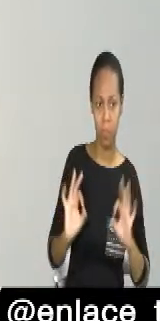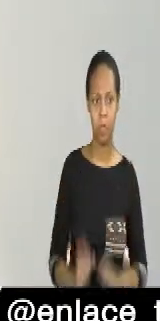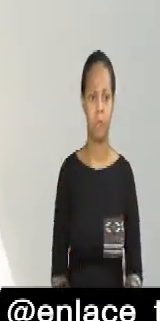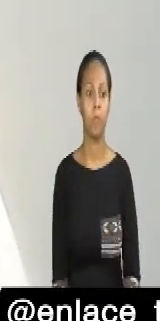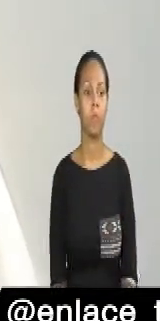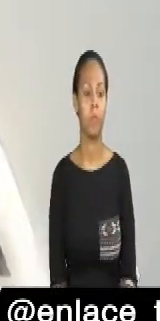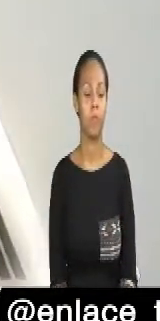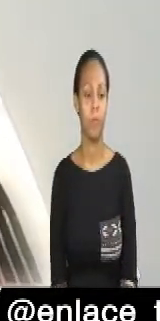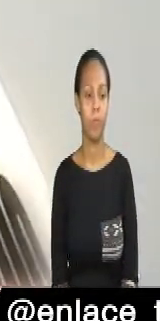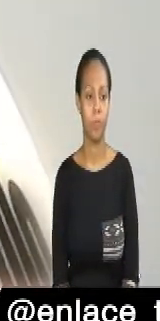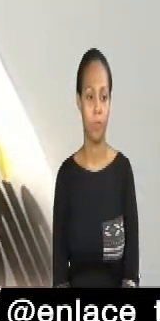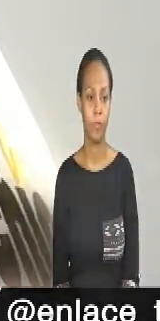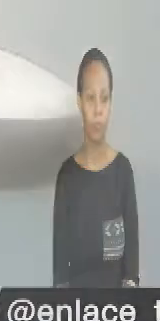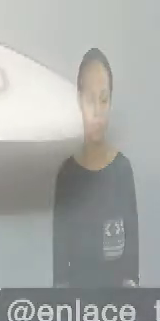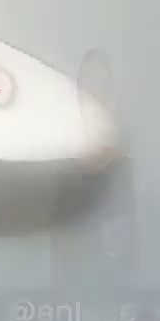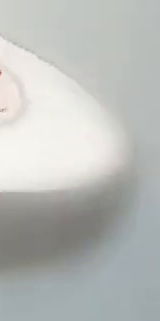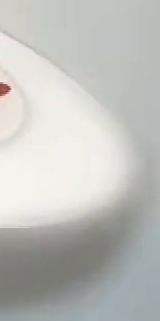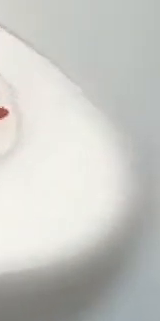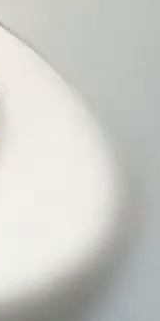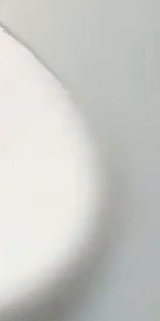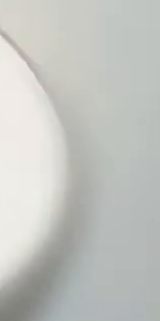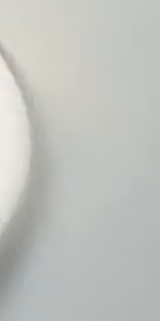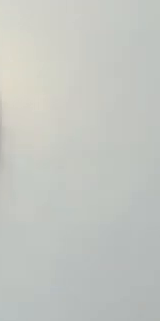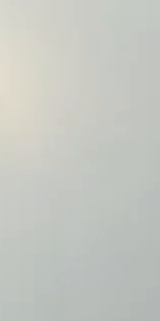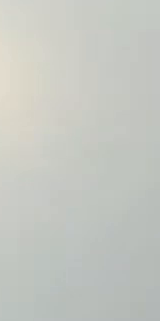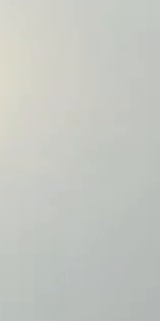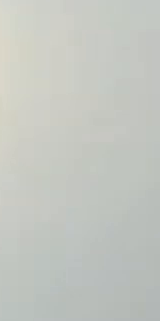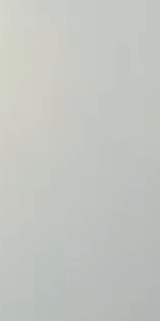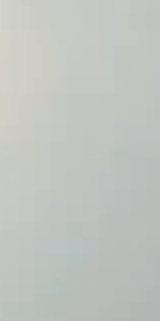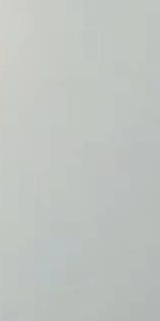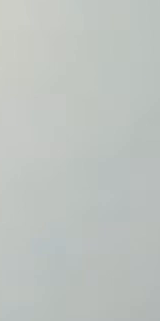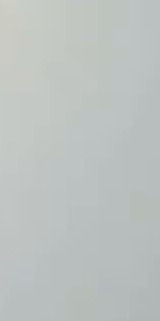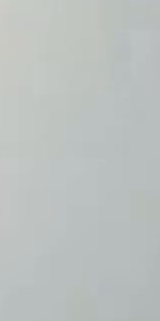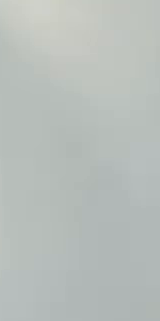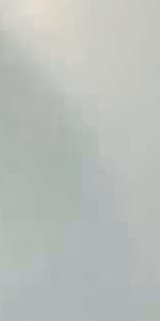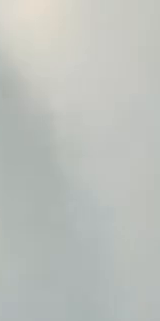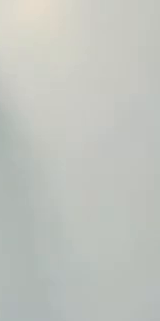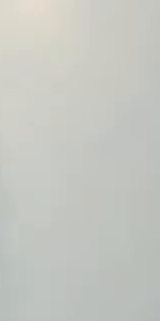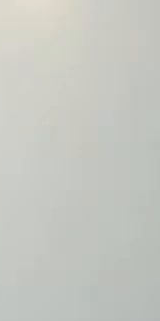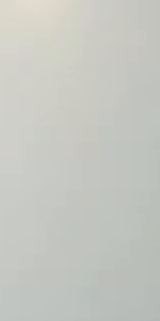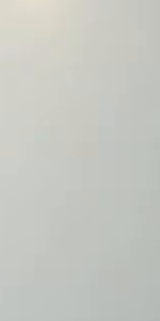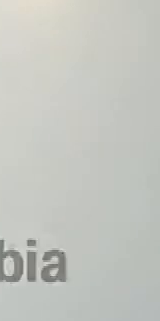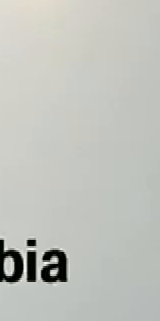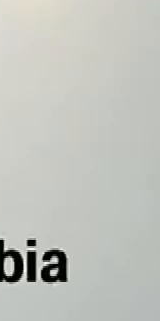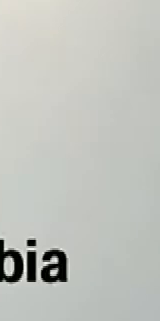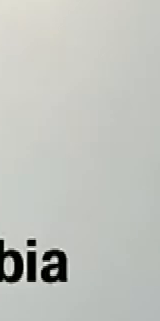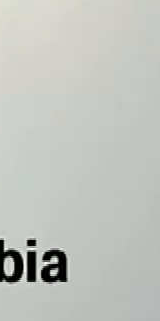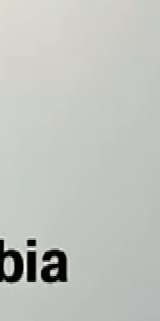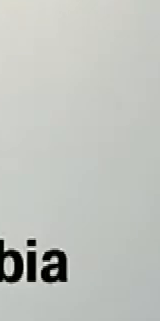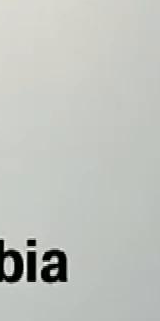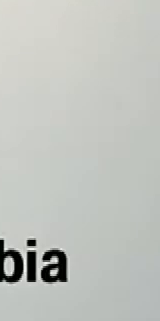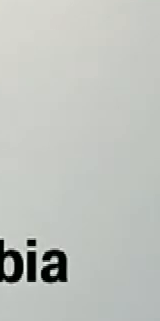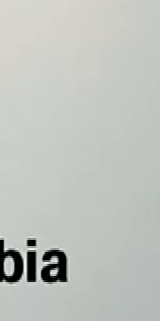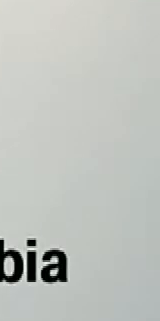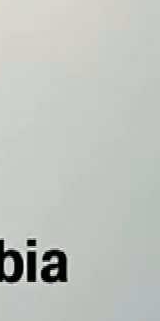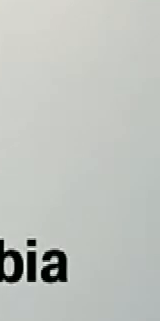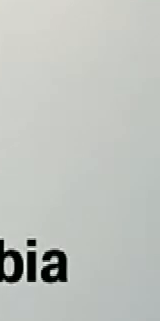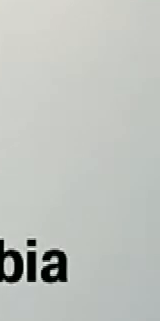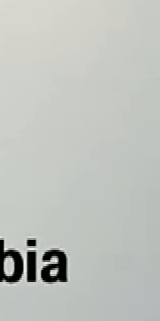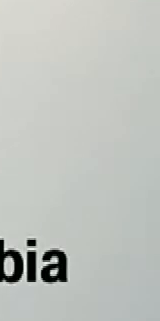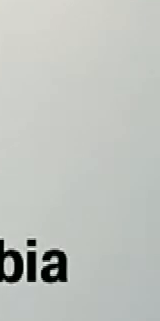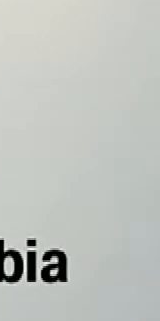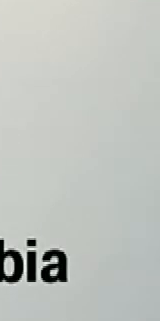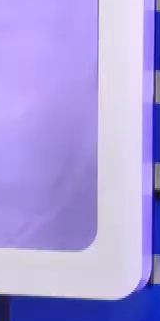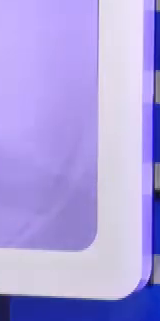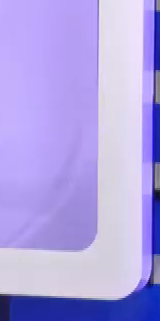Hasta aquí los deportes, con el patrocinio de Restaurante El Machín Gourmet, ahora en su nueva sede en el barrio Colombia.